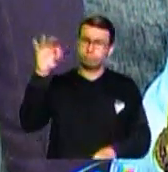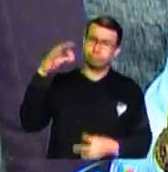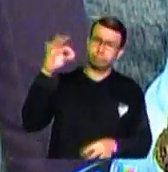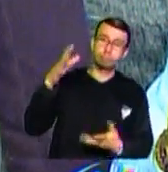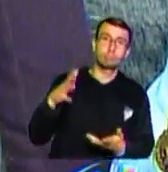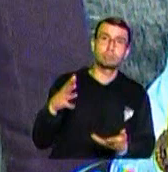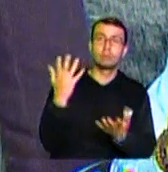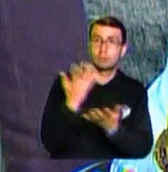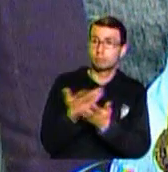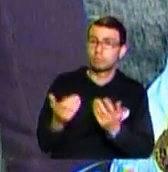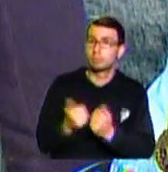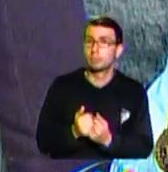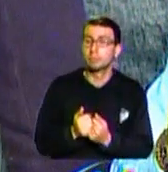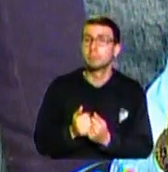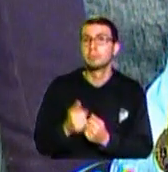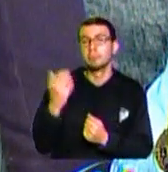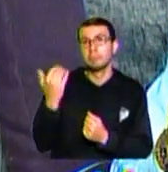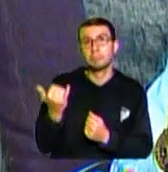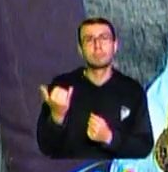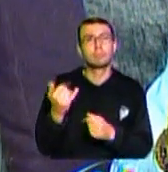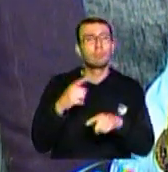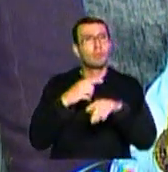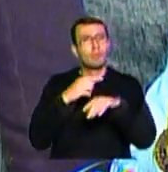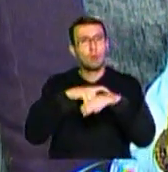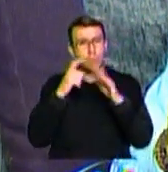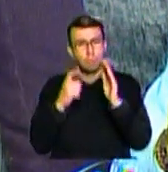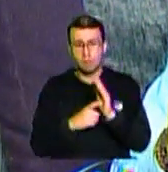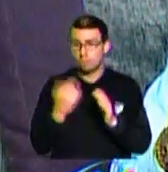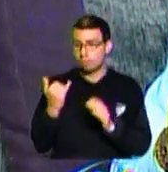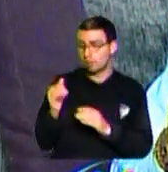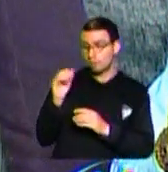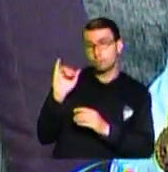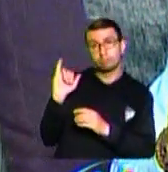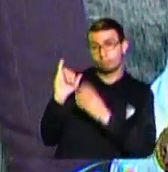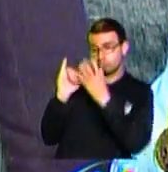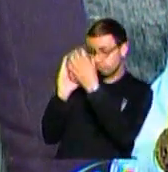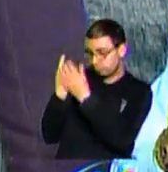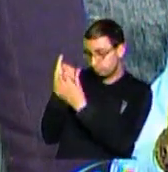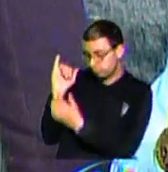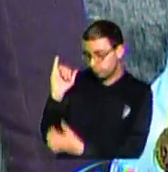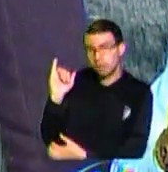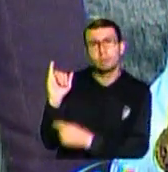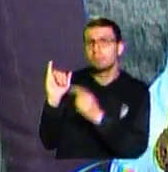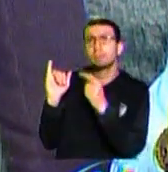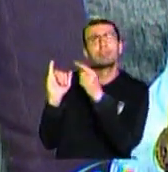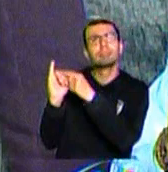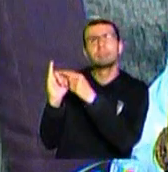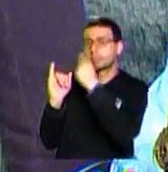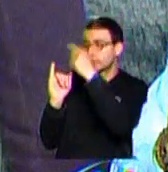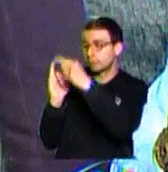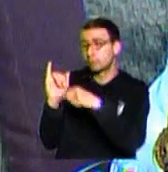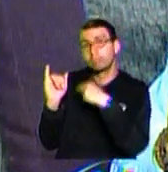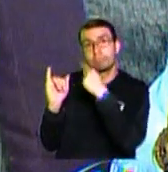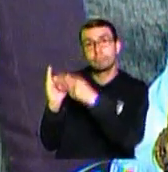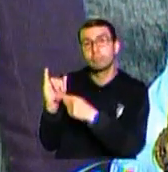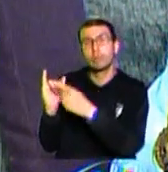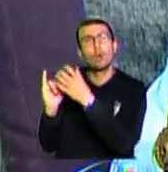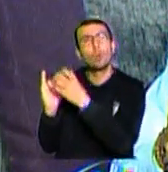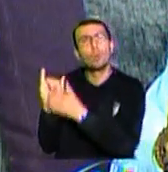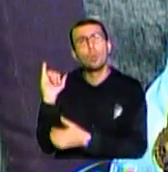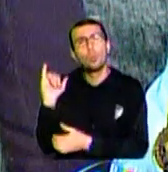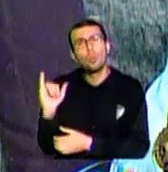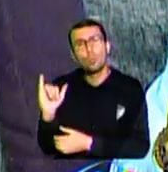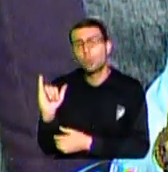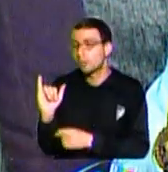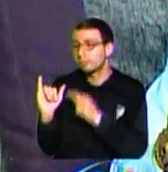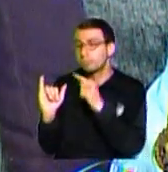cortes sagitales, transversales y oblicuos en toda la pelvis. Se encontró útero con unos diámetros